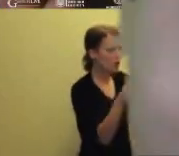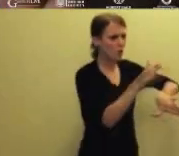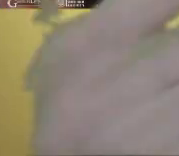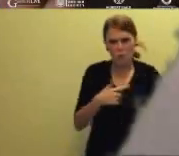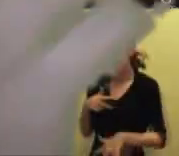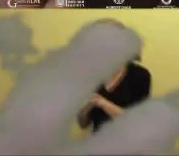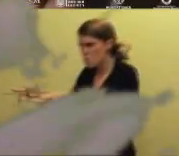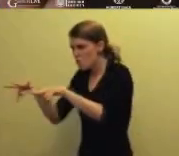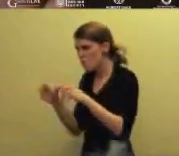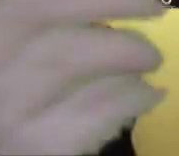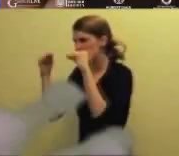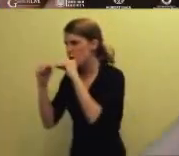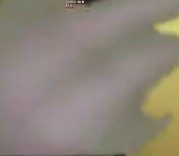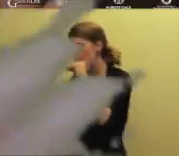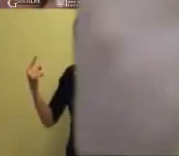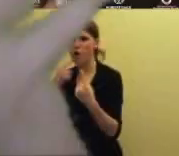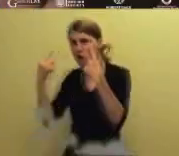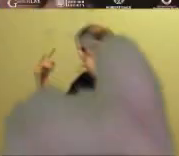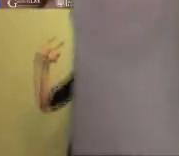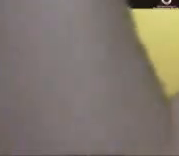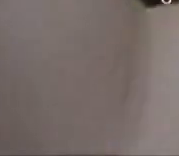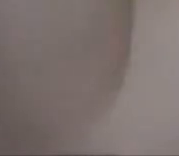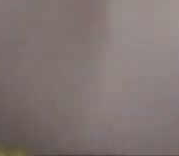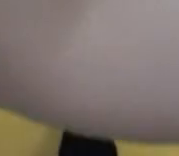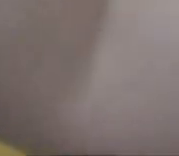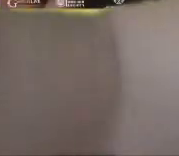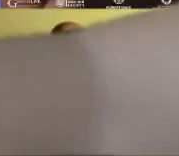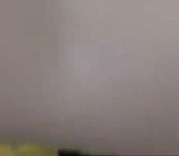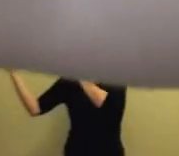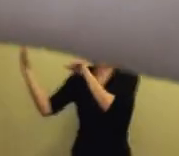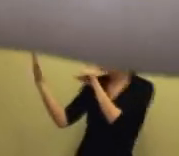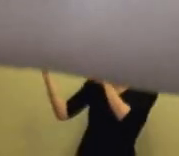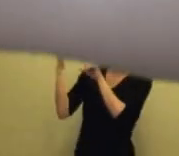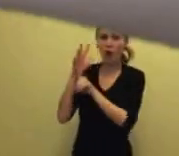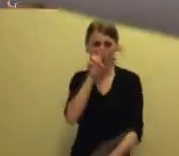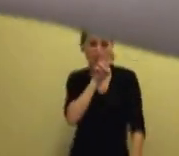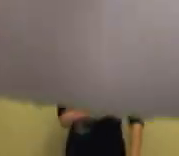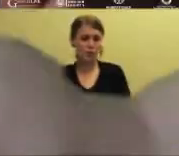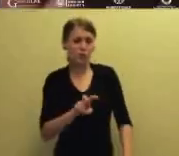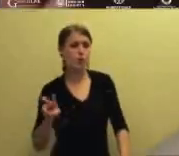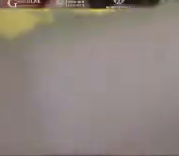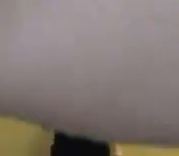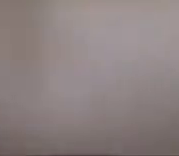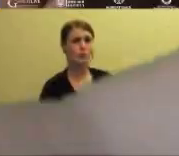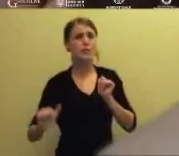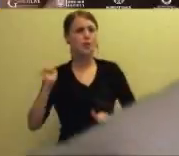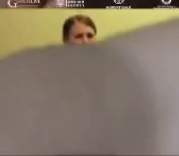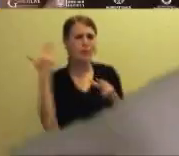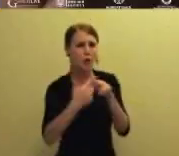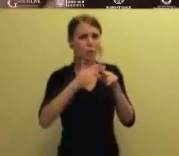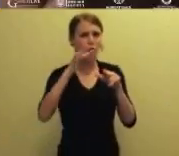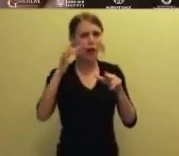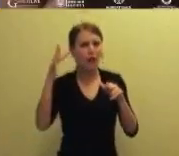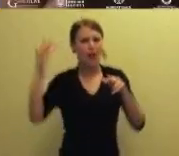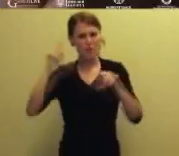entrenado el él le gusta es es un stand man de hecho reputada en eeuu meter me contó que tiene una foto así con el mel gibson de una película